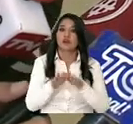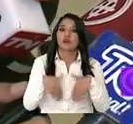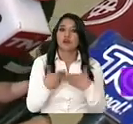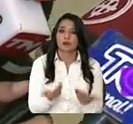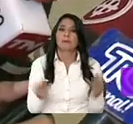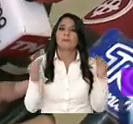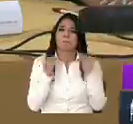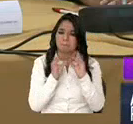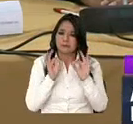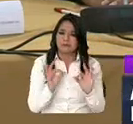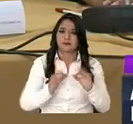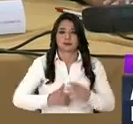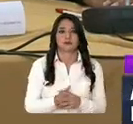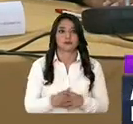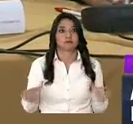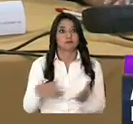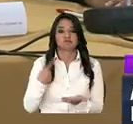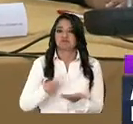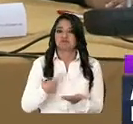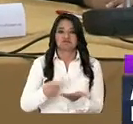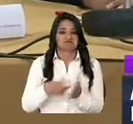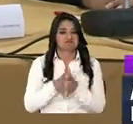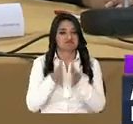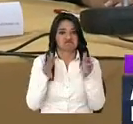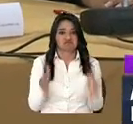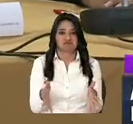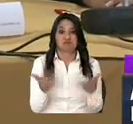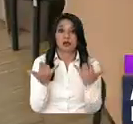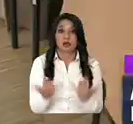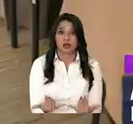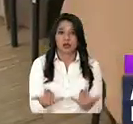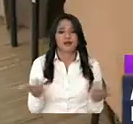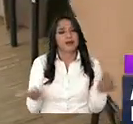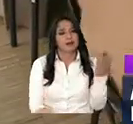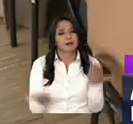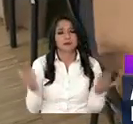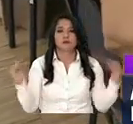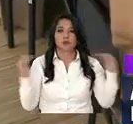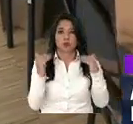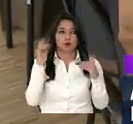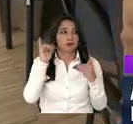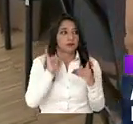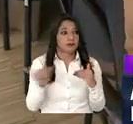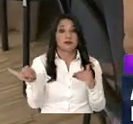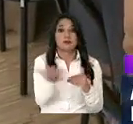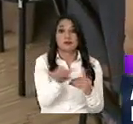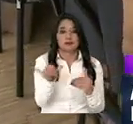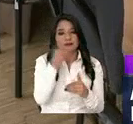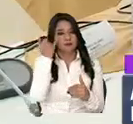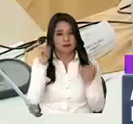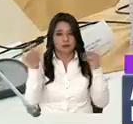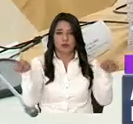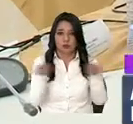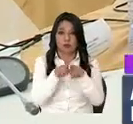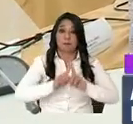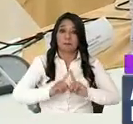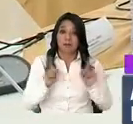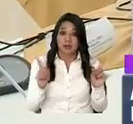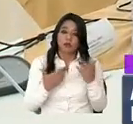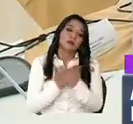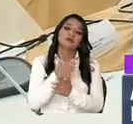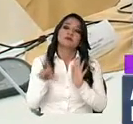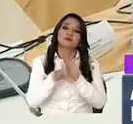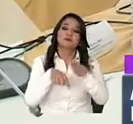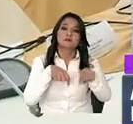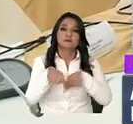con mayor profundidad. El debate es amplio y al parecer se encontrará un punto medio entre ambas iniciativas. Lo que sí se dejó claro es que en la nueva ley